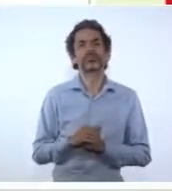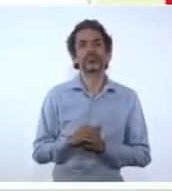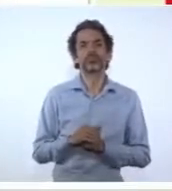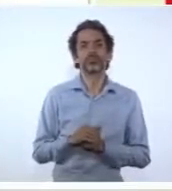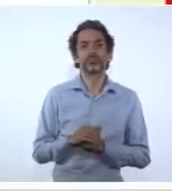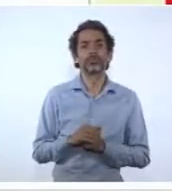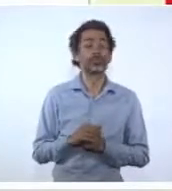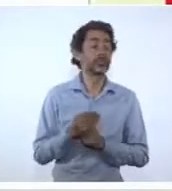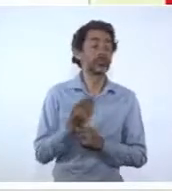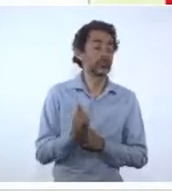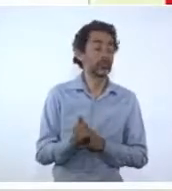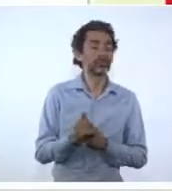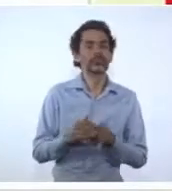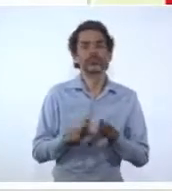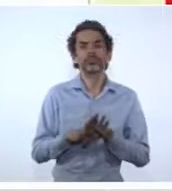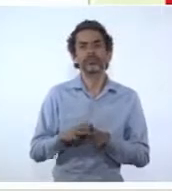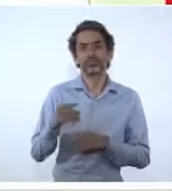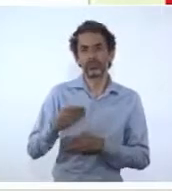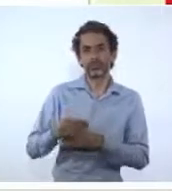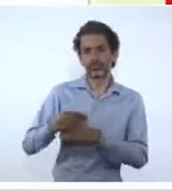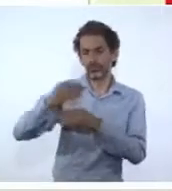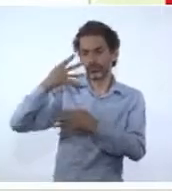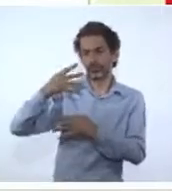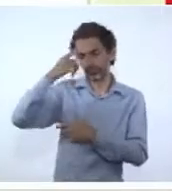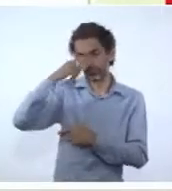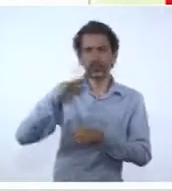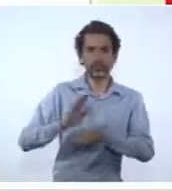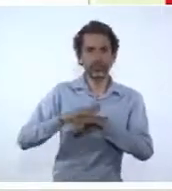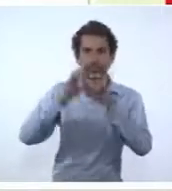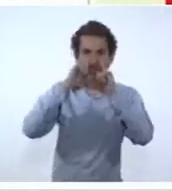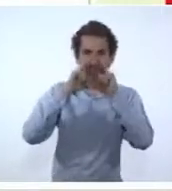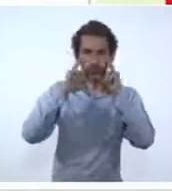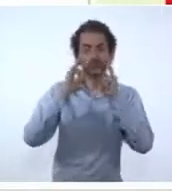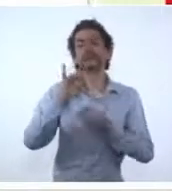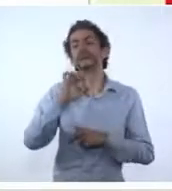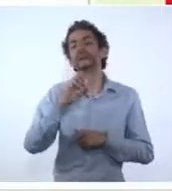Y bueno, estas son las colonias con mayor uso de cubrebocas.